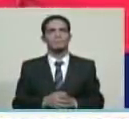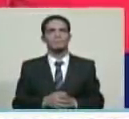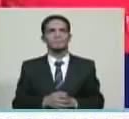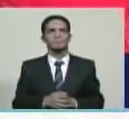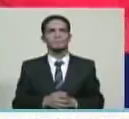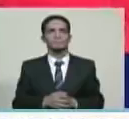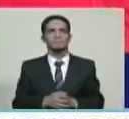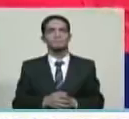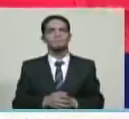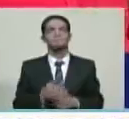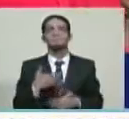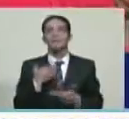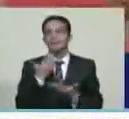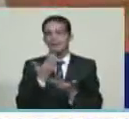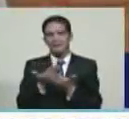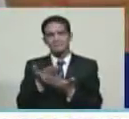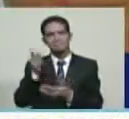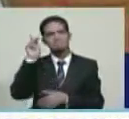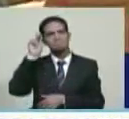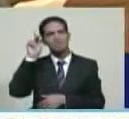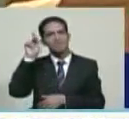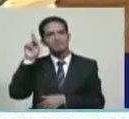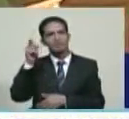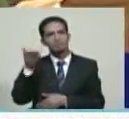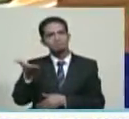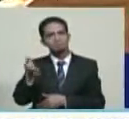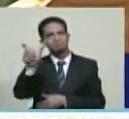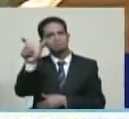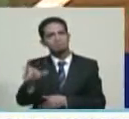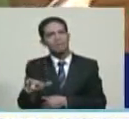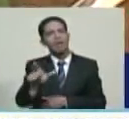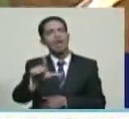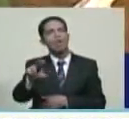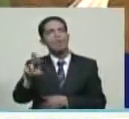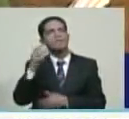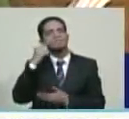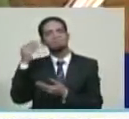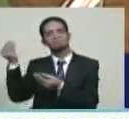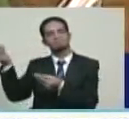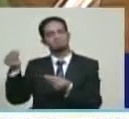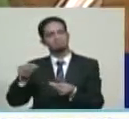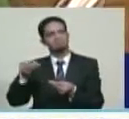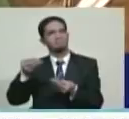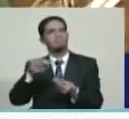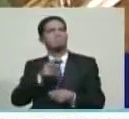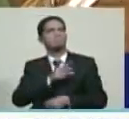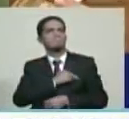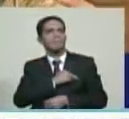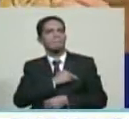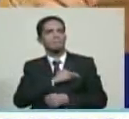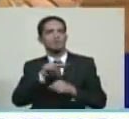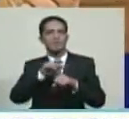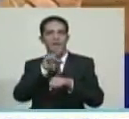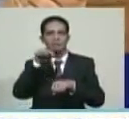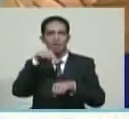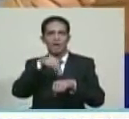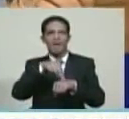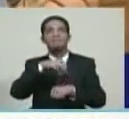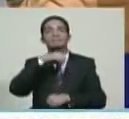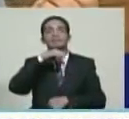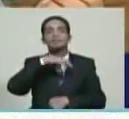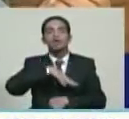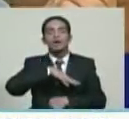Yo le agradezco al profesor Luis Peñalver, que nos hizo entrega del Premio Nacional de